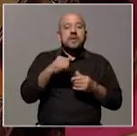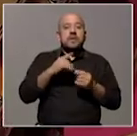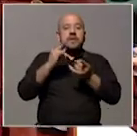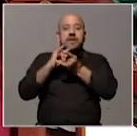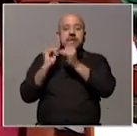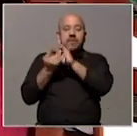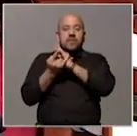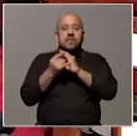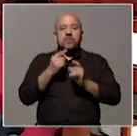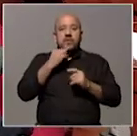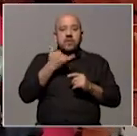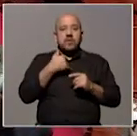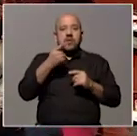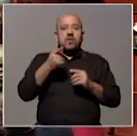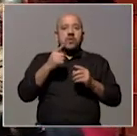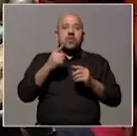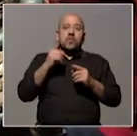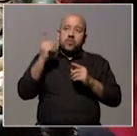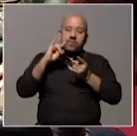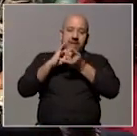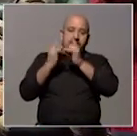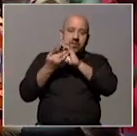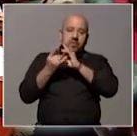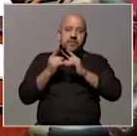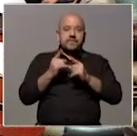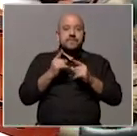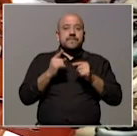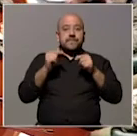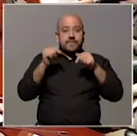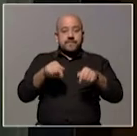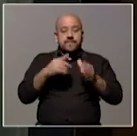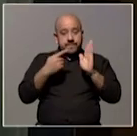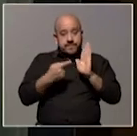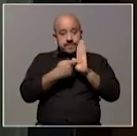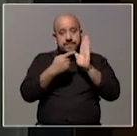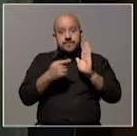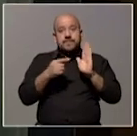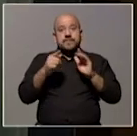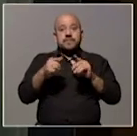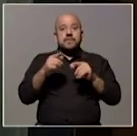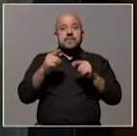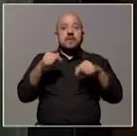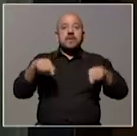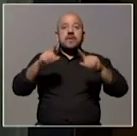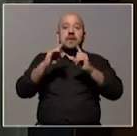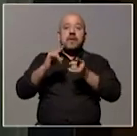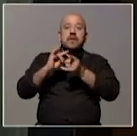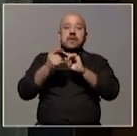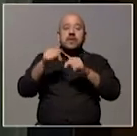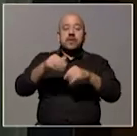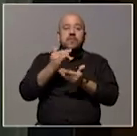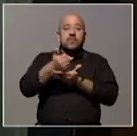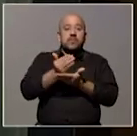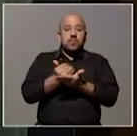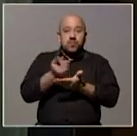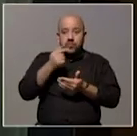mayor rango como el parlamento nacional a propósito de este último punto pudo legislativo comunal reflejar esta composición